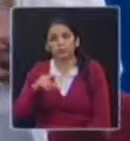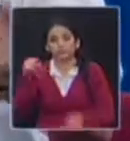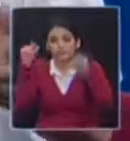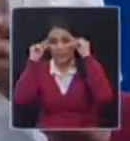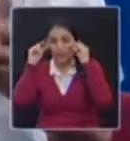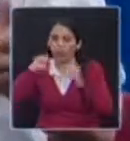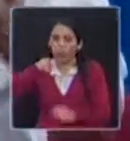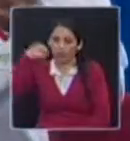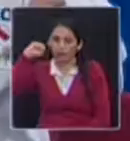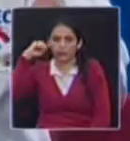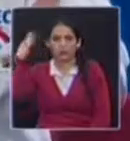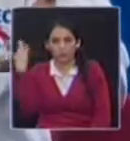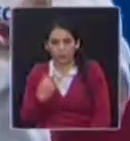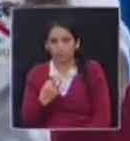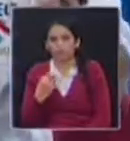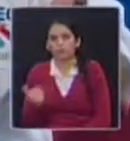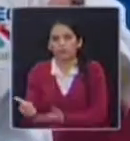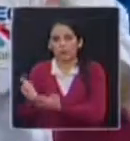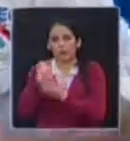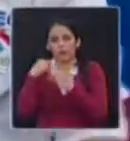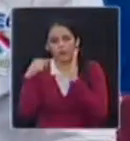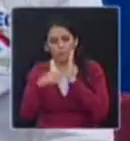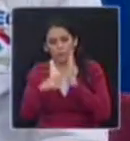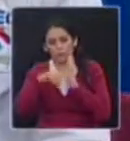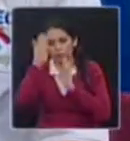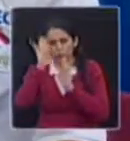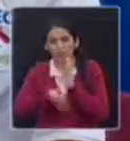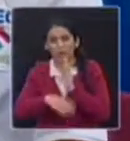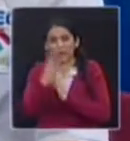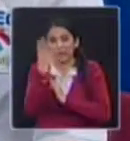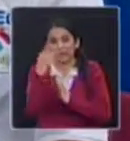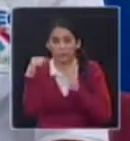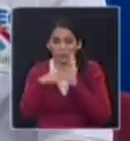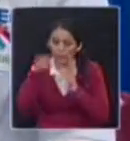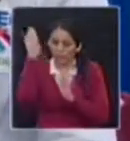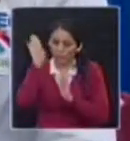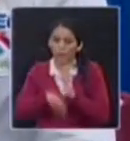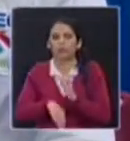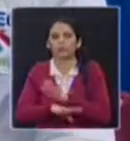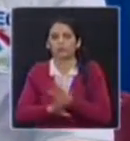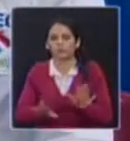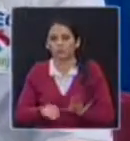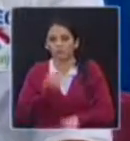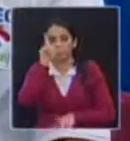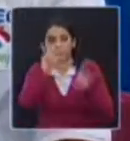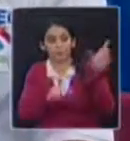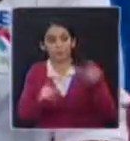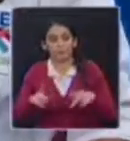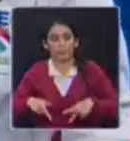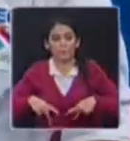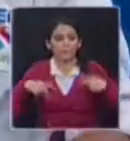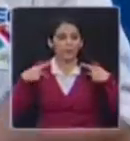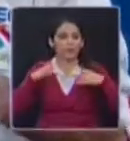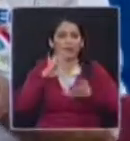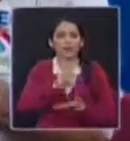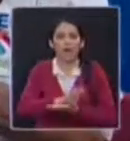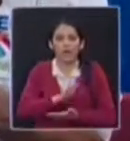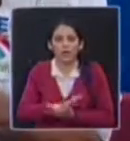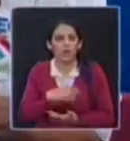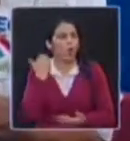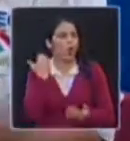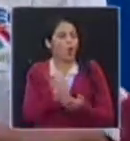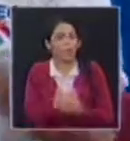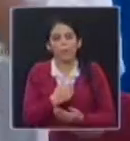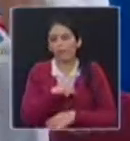impuestos para que la vida sea más barata para todos los ecuatorianos, para que puedan recuperar su poder adquisitivo, su poder de compra y puedan